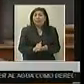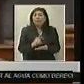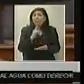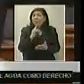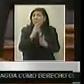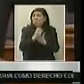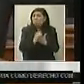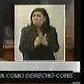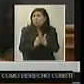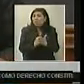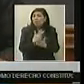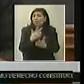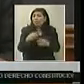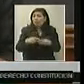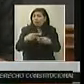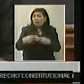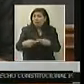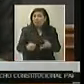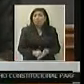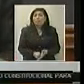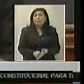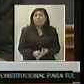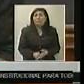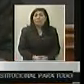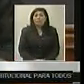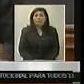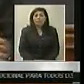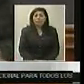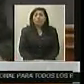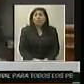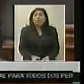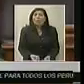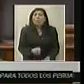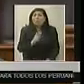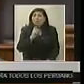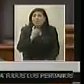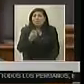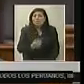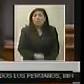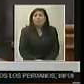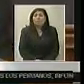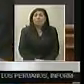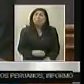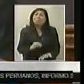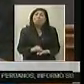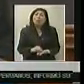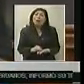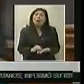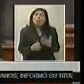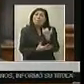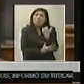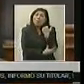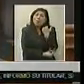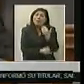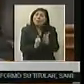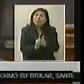está a menos de 300 kilómetros de la capital de la República. ¿Cómo será, presidente, en las zonas más vulnerables del